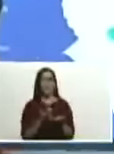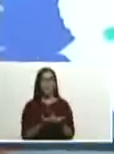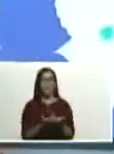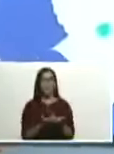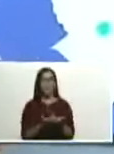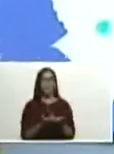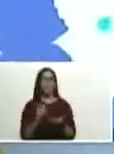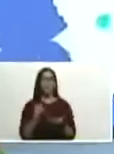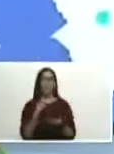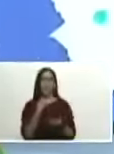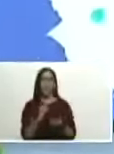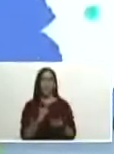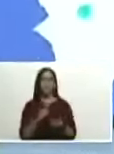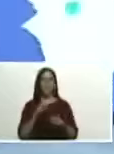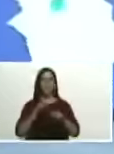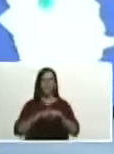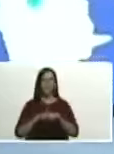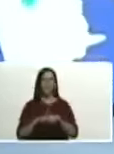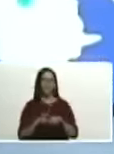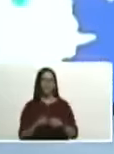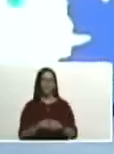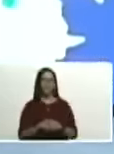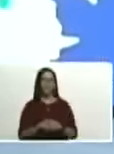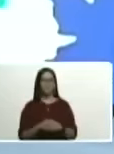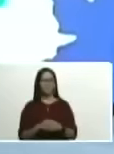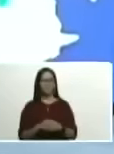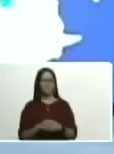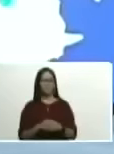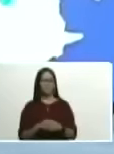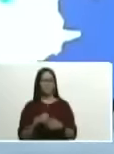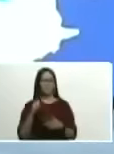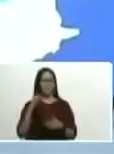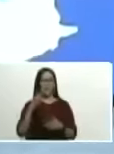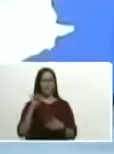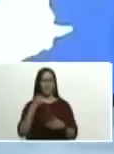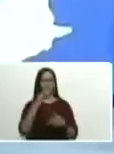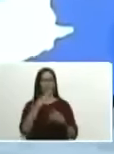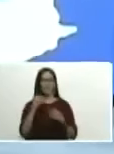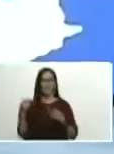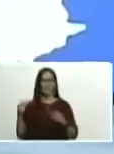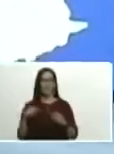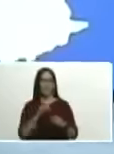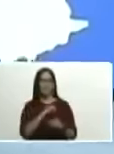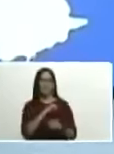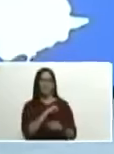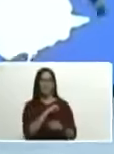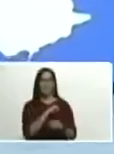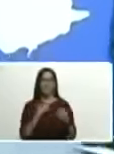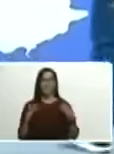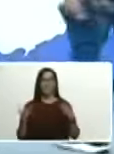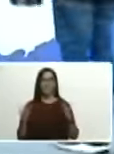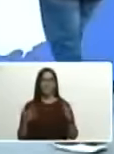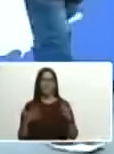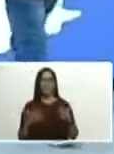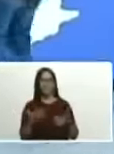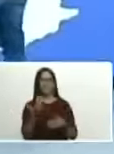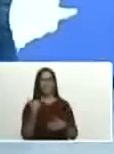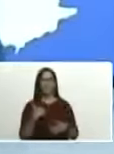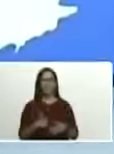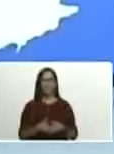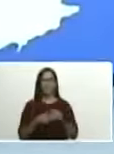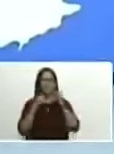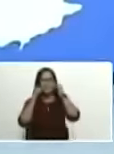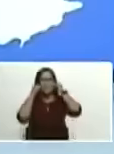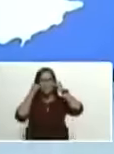Yo dejé por allá sentada, ven acá, Morelli. Ven acá, Riaza, no te vayas. Deja el miedo, deja los nervios, Riaza. Vente